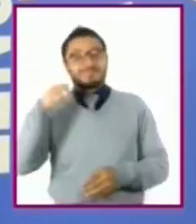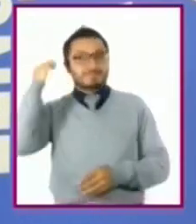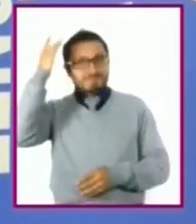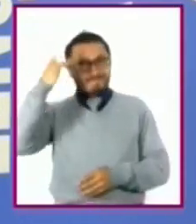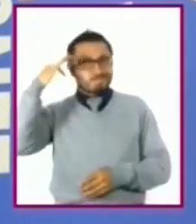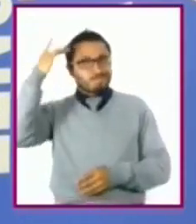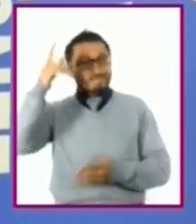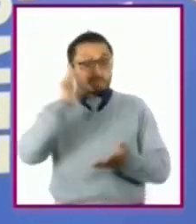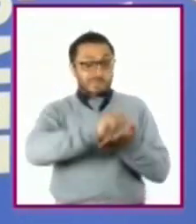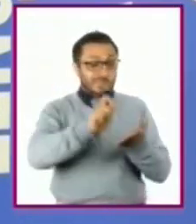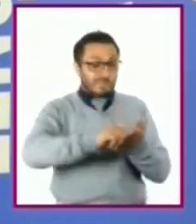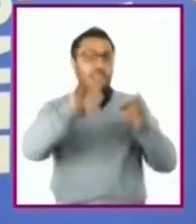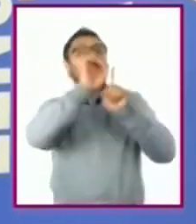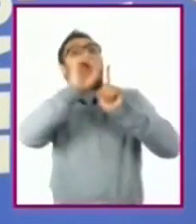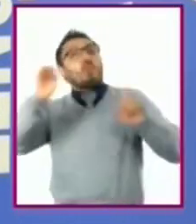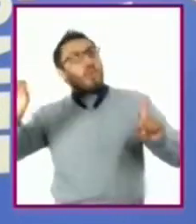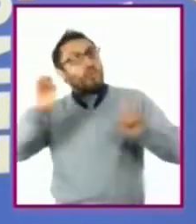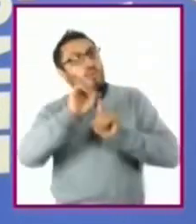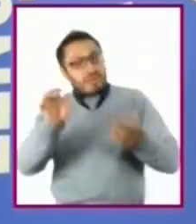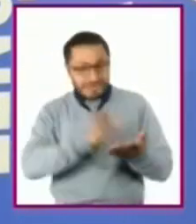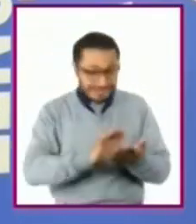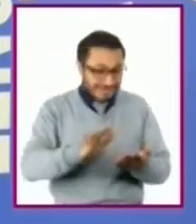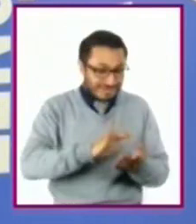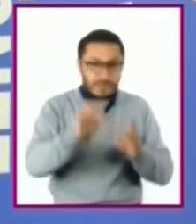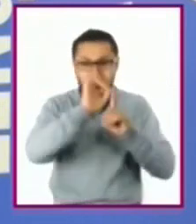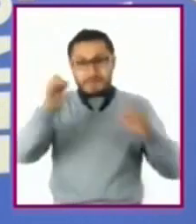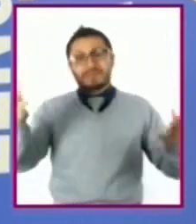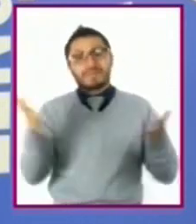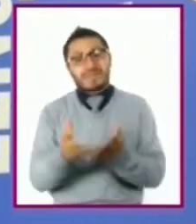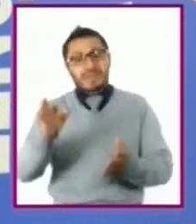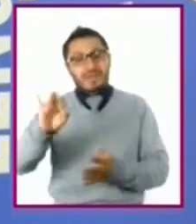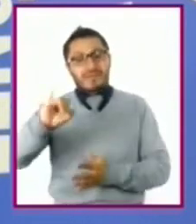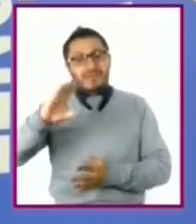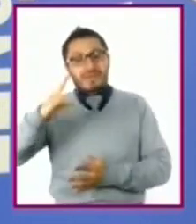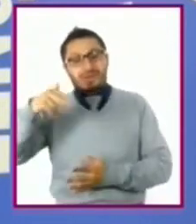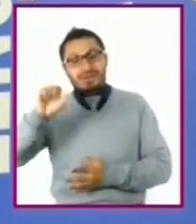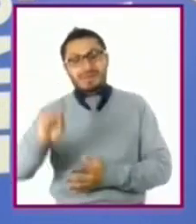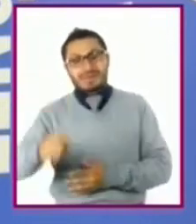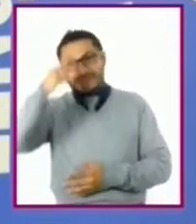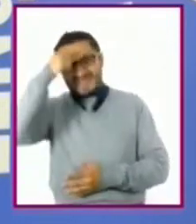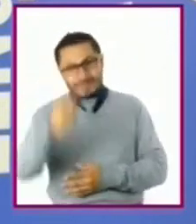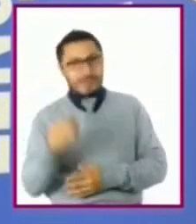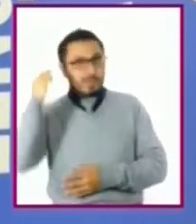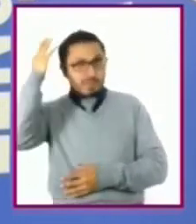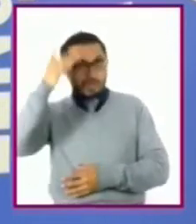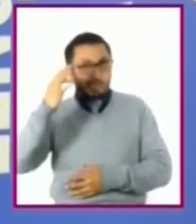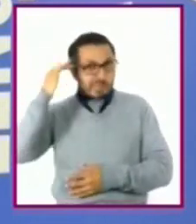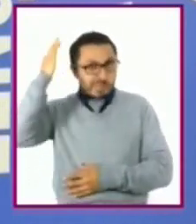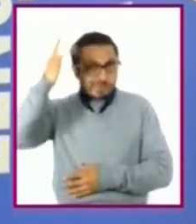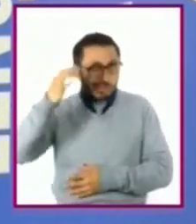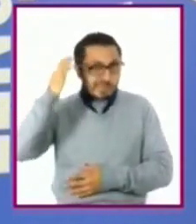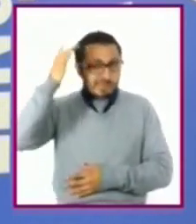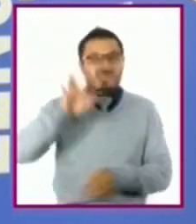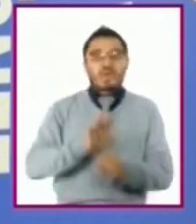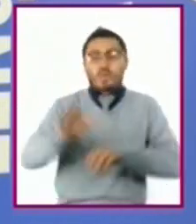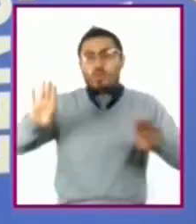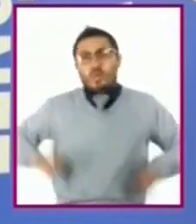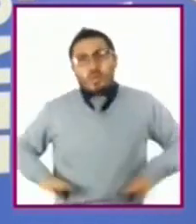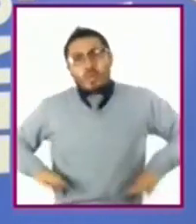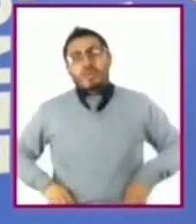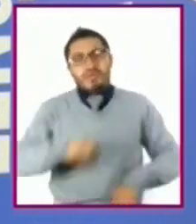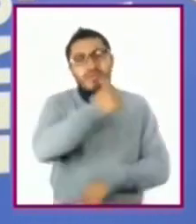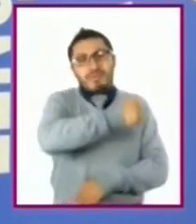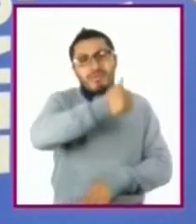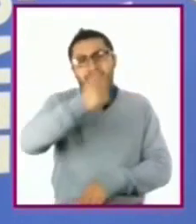análisis de nuestras lecturas es el realizar fichas para analizar las características de cada uno de los personajes, en la